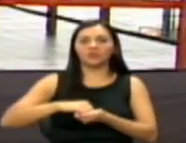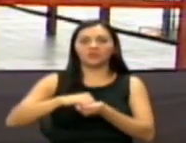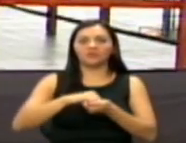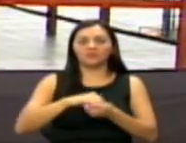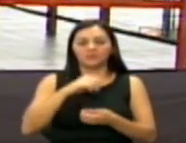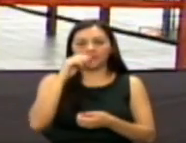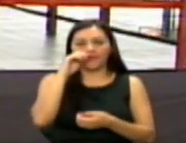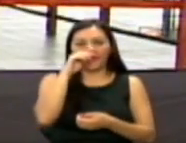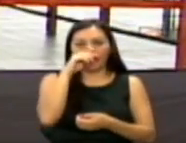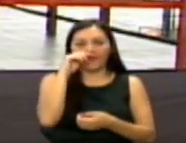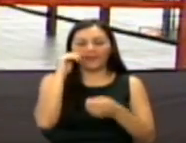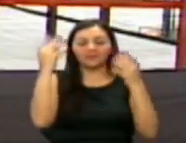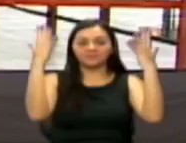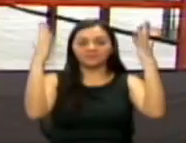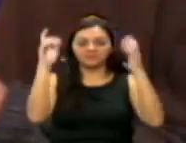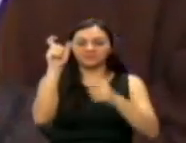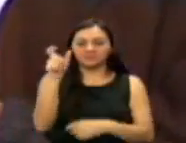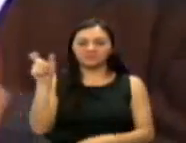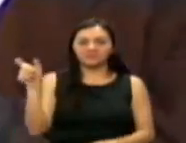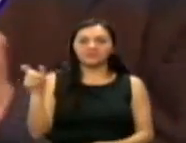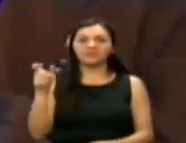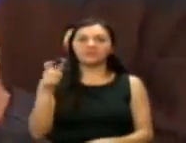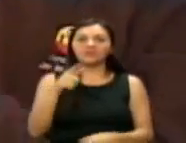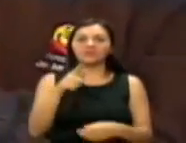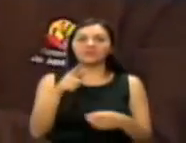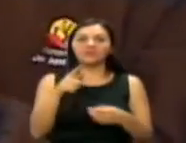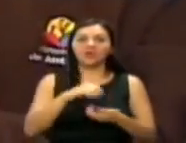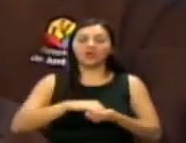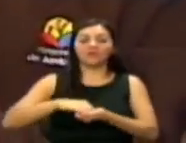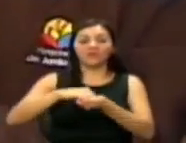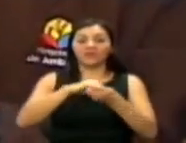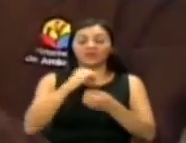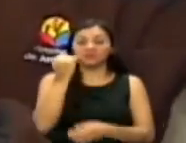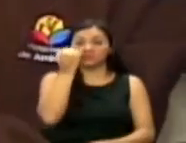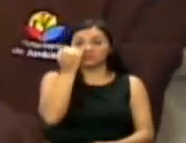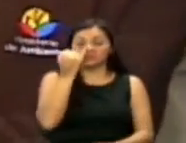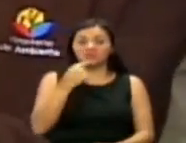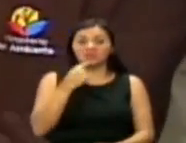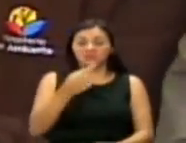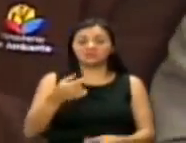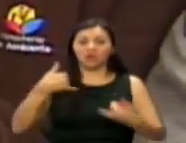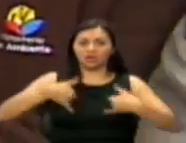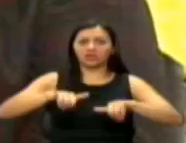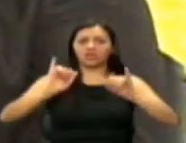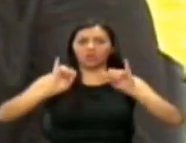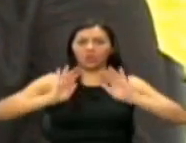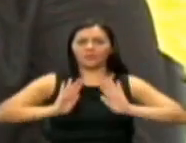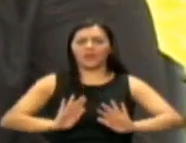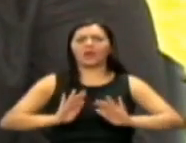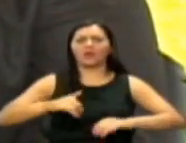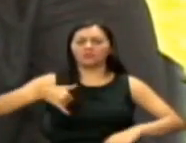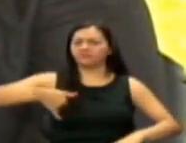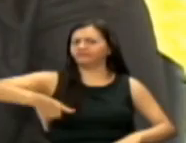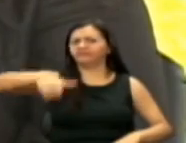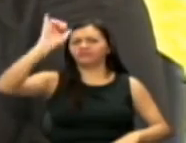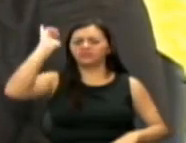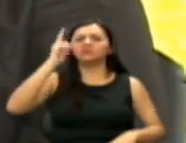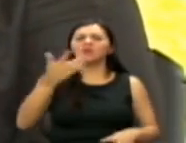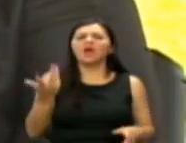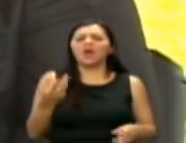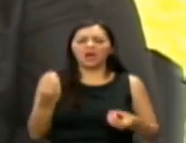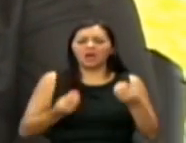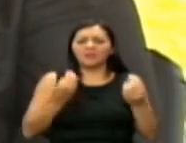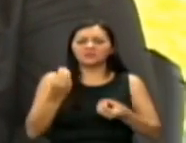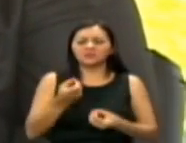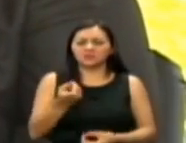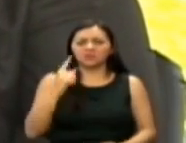a radicalizar la protesta durante los próximos días. Bajo esa circunstancia, ¿cuál es la acción que va a